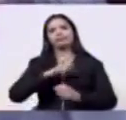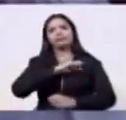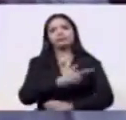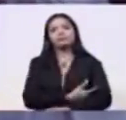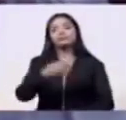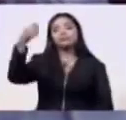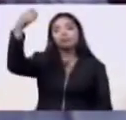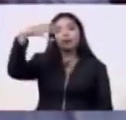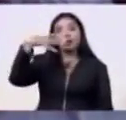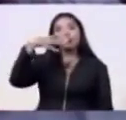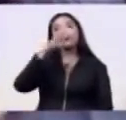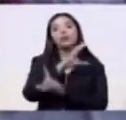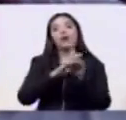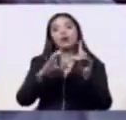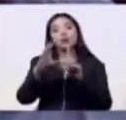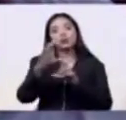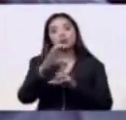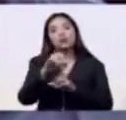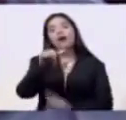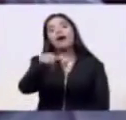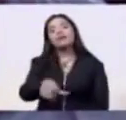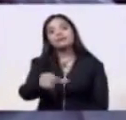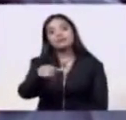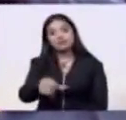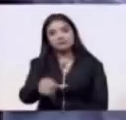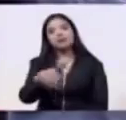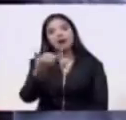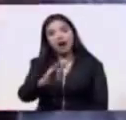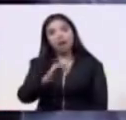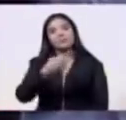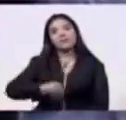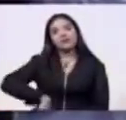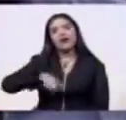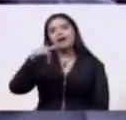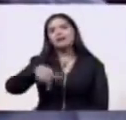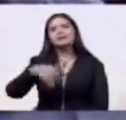guerreros de la luz de la cultura. Aquí tiene, señor presidente,